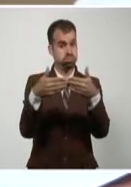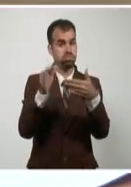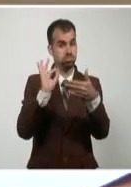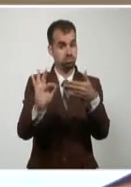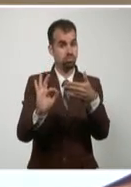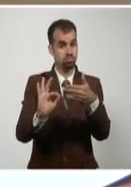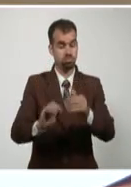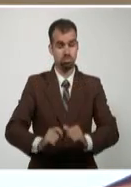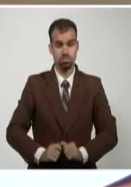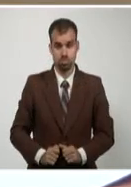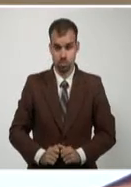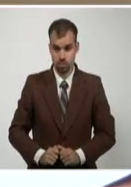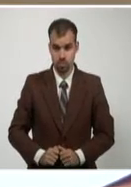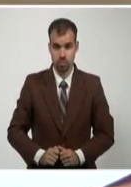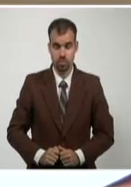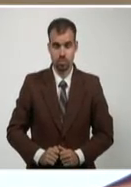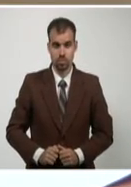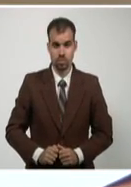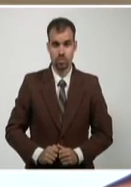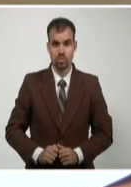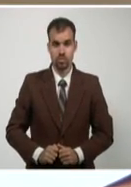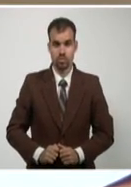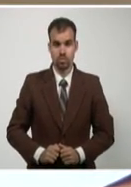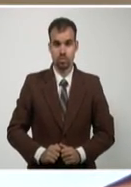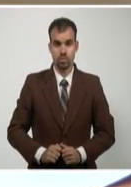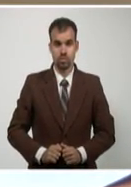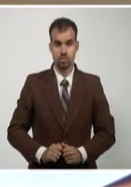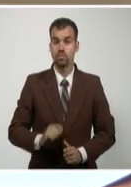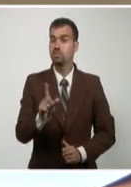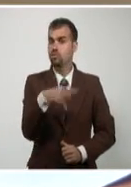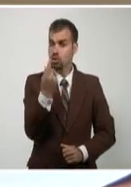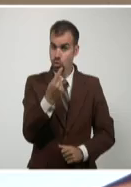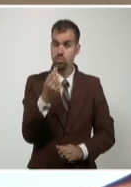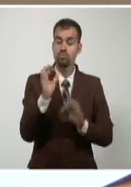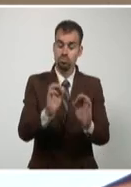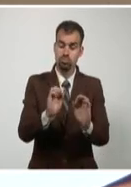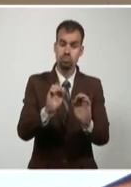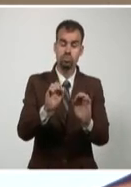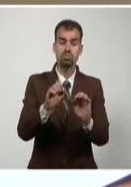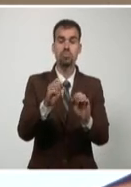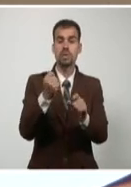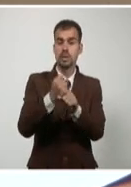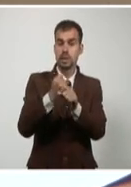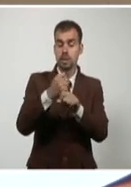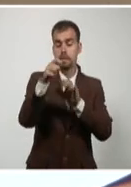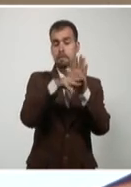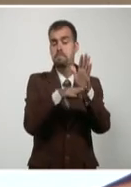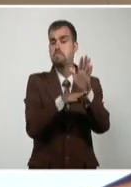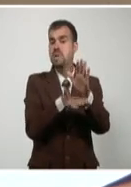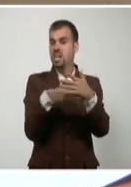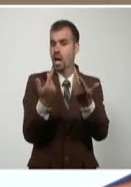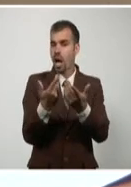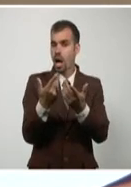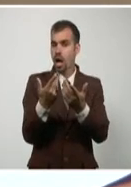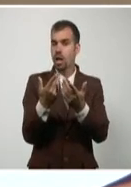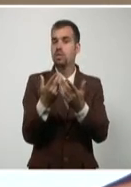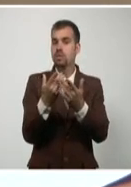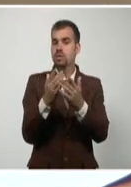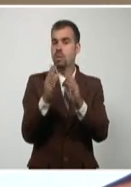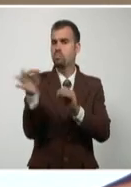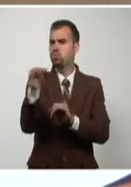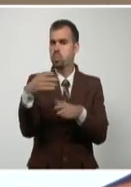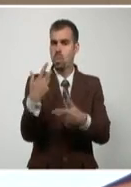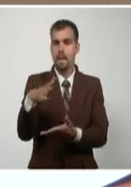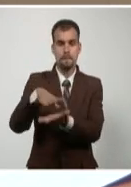hay que hacer un conjunto de medidas diferenciadas para Plaza de la Revolución, Centro Habana, Habana del